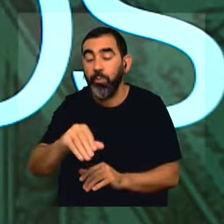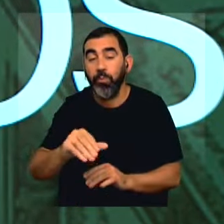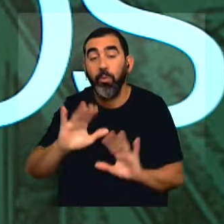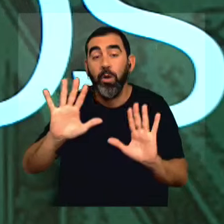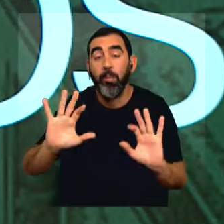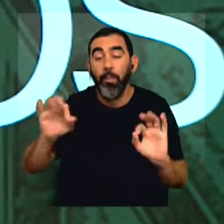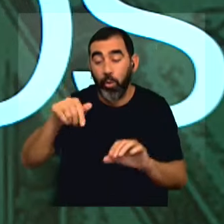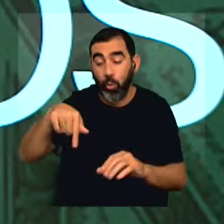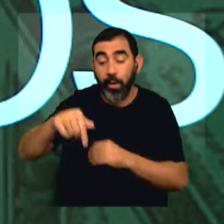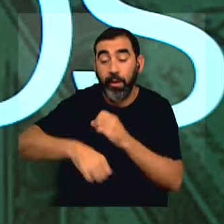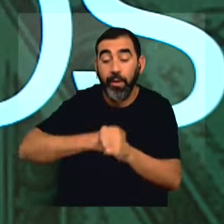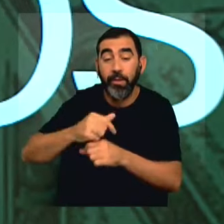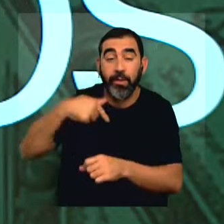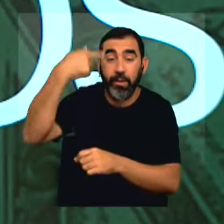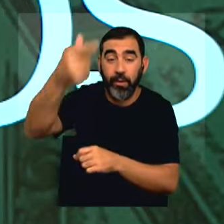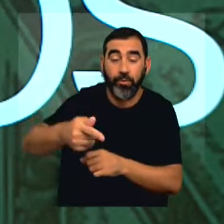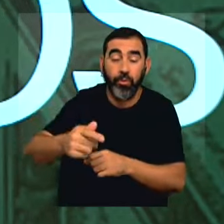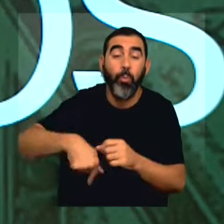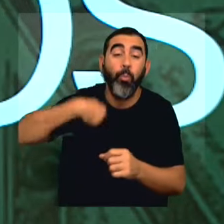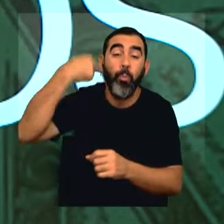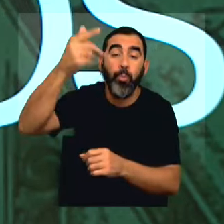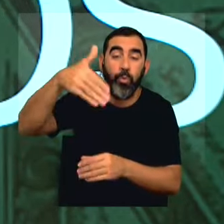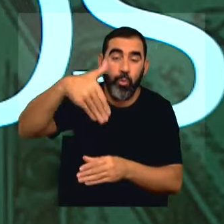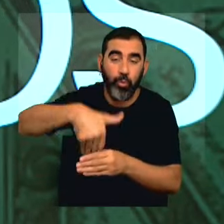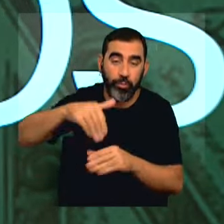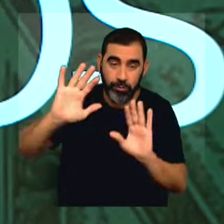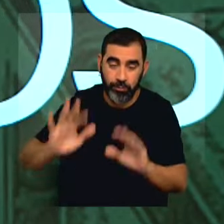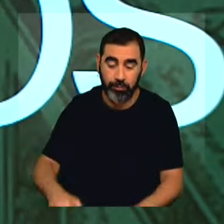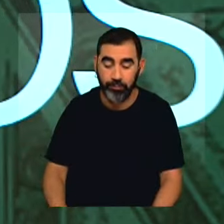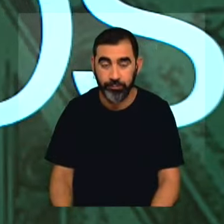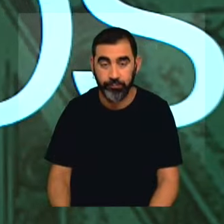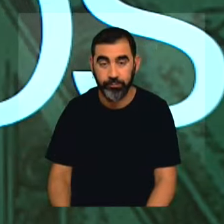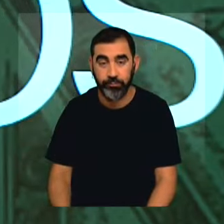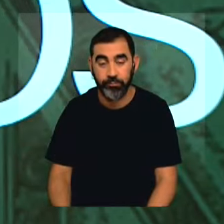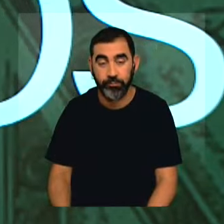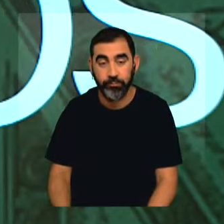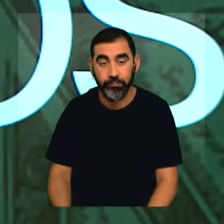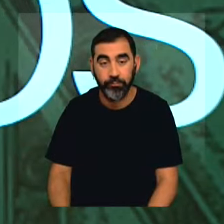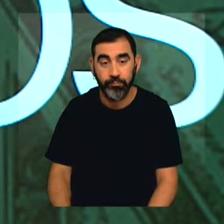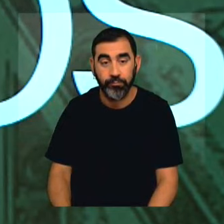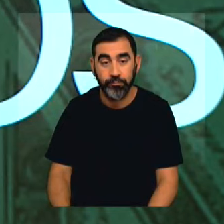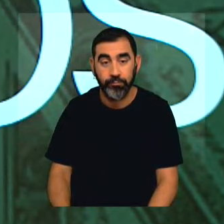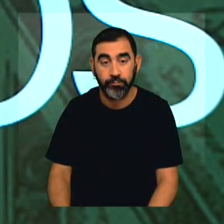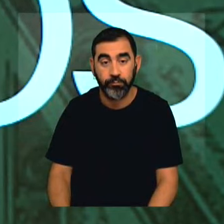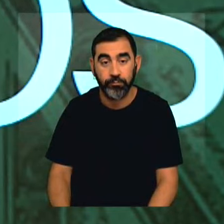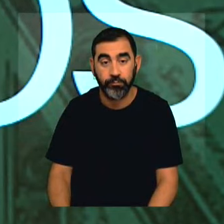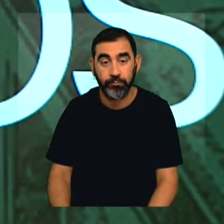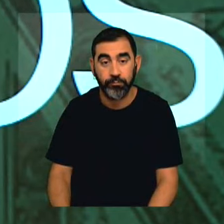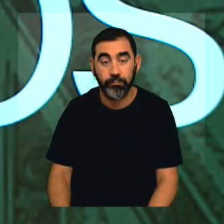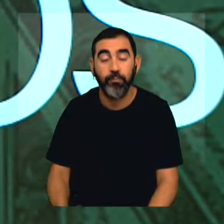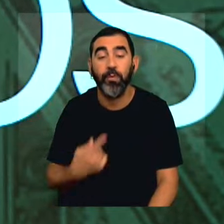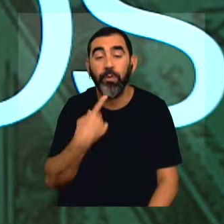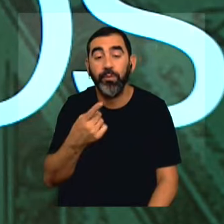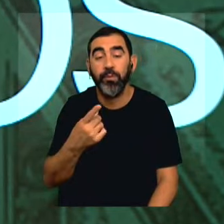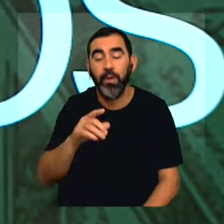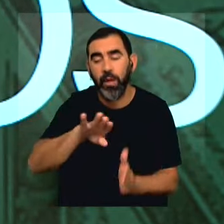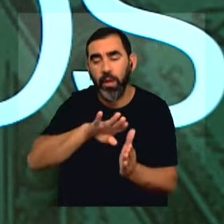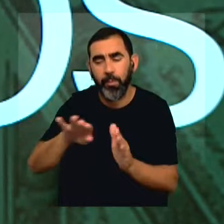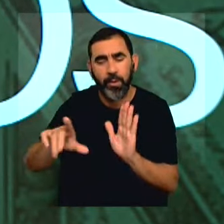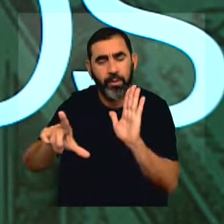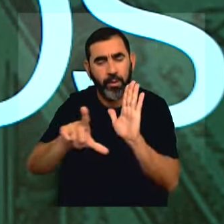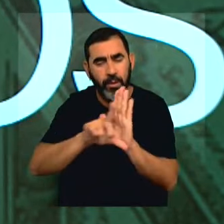que no sea para esta elección sino para aplicar en la próxima elección no pero jiri barne es radical en cuanto a que es lo que sostiene que más allá de estas